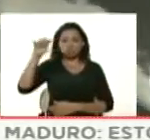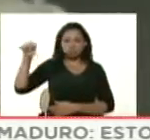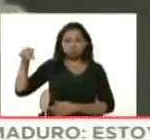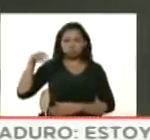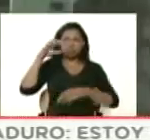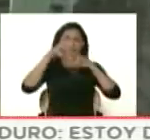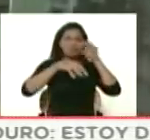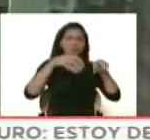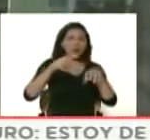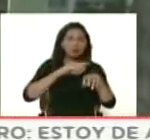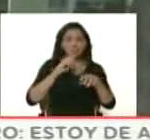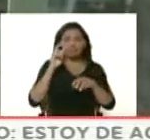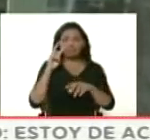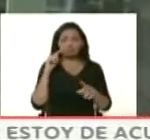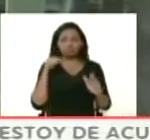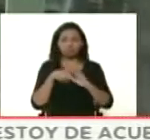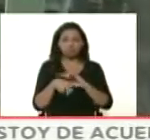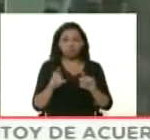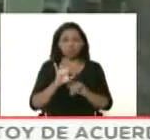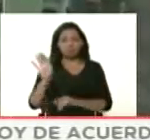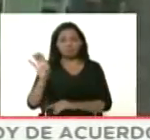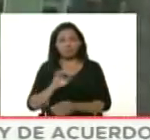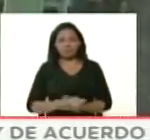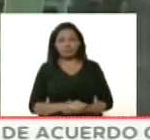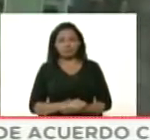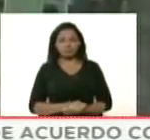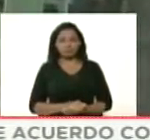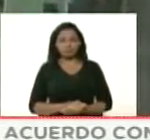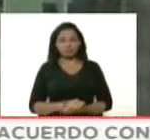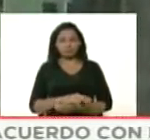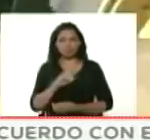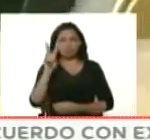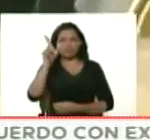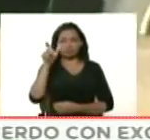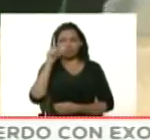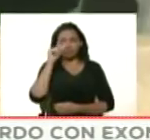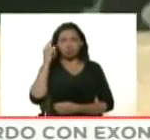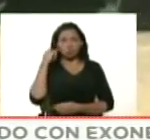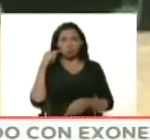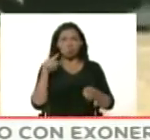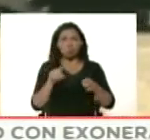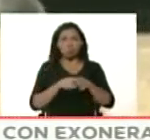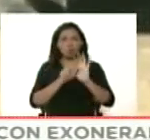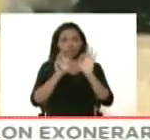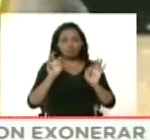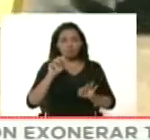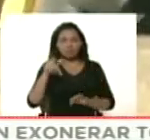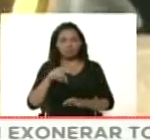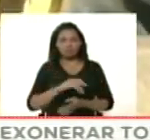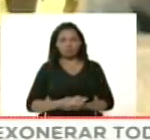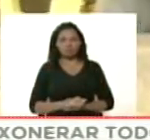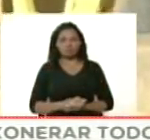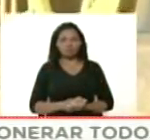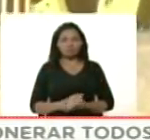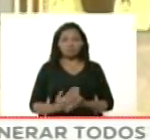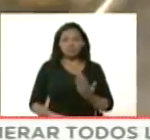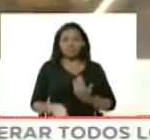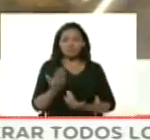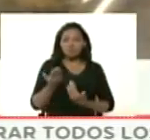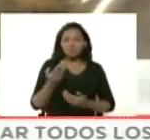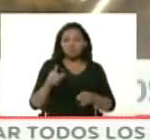situación difícil que está atravesando el país, tenemos venezolanos y venezolanas que creen en nuestro país, que creen que es